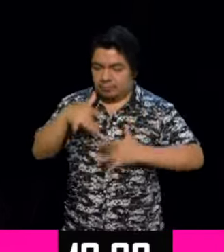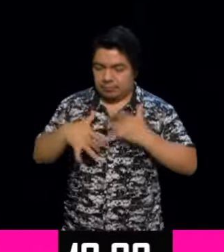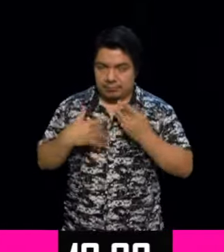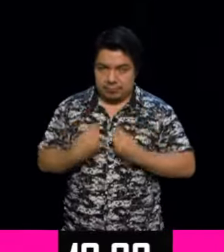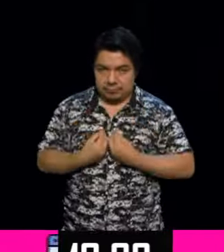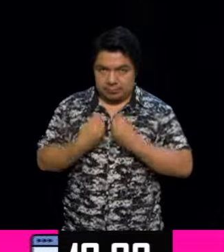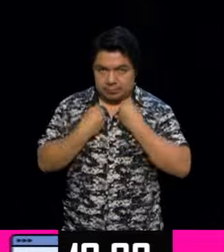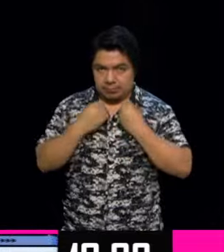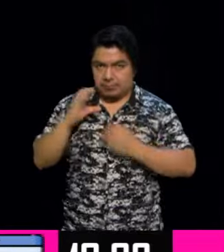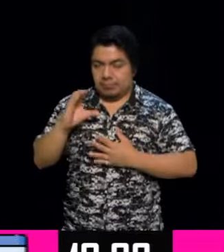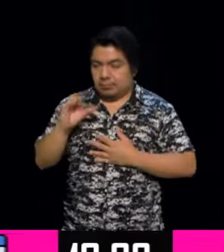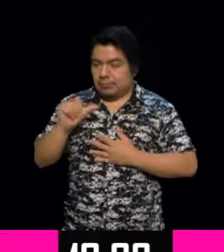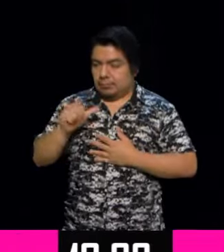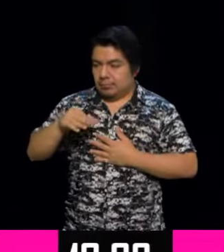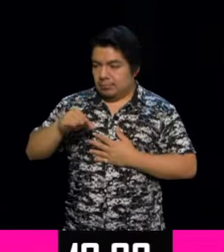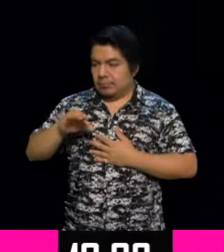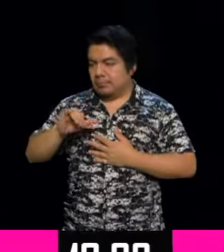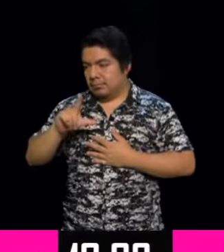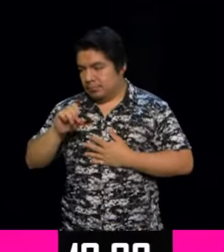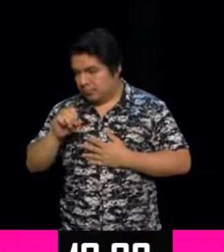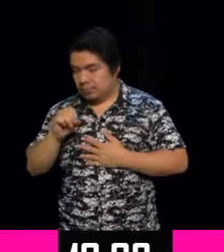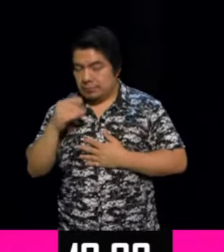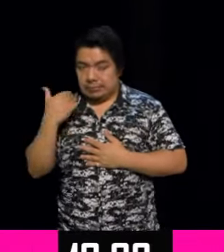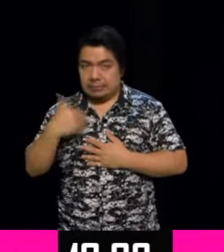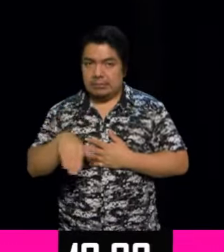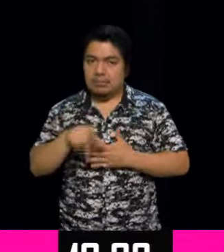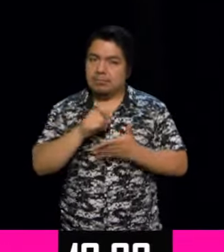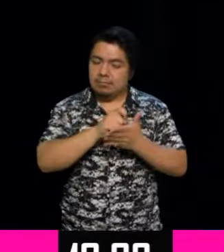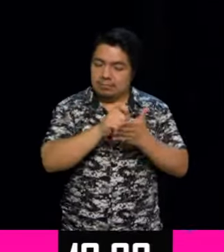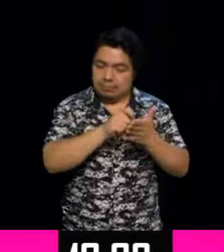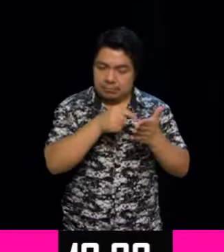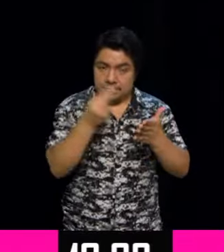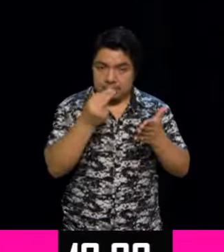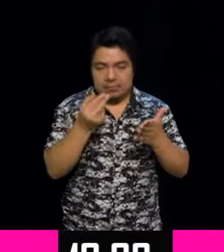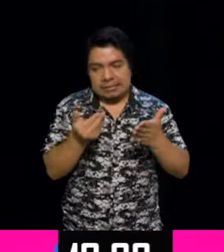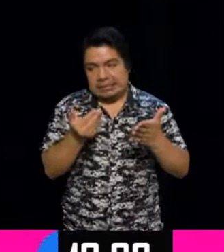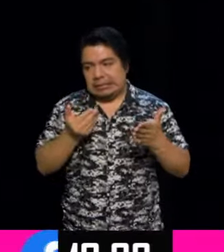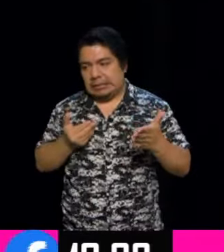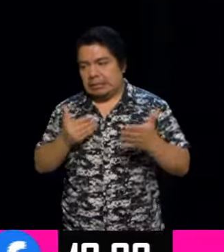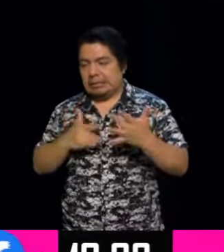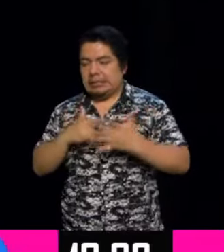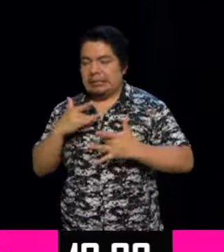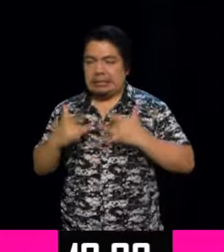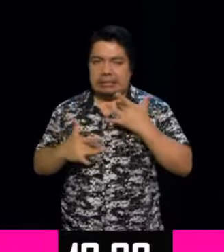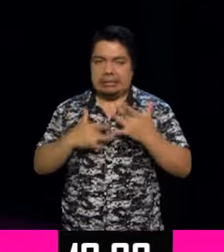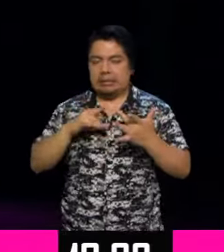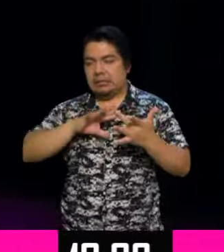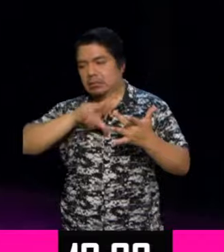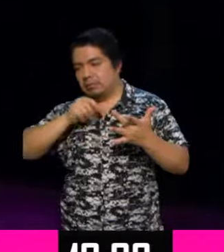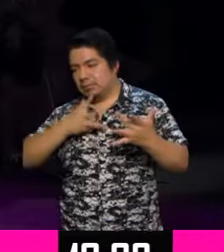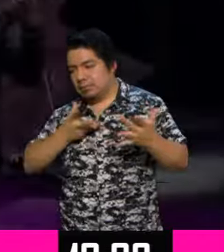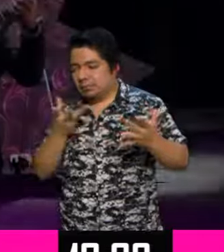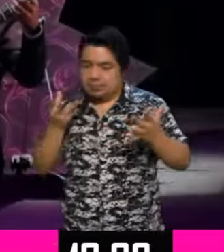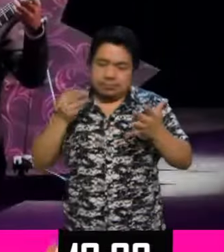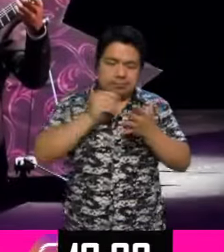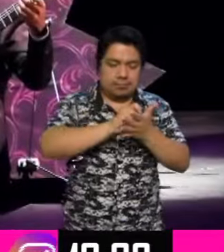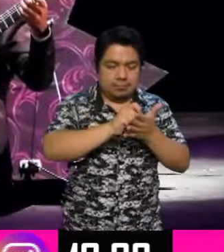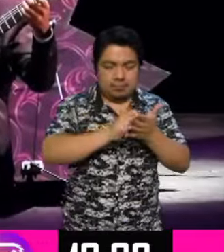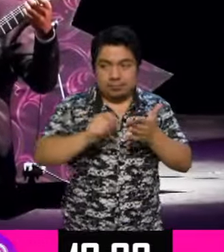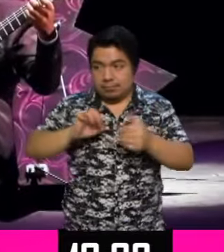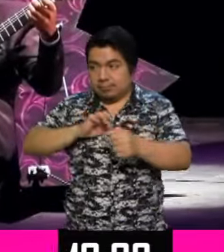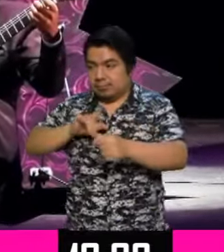Camilo lo vivió muy cañón, ¿eh? O sea, yo creo que no se puede escribir sin haber pasado por el infierno. Y bueno, dicen todos los especialistas que ella sí